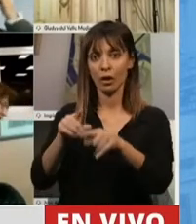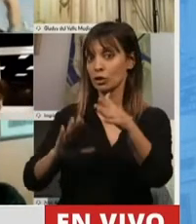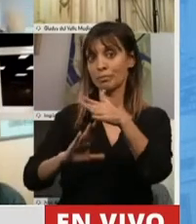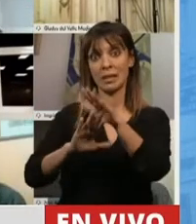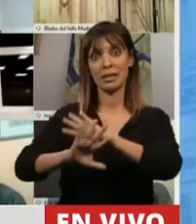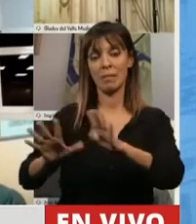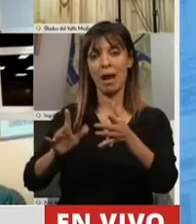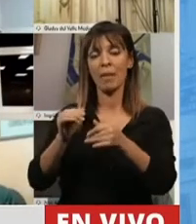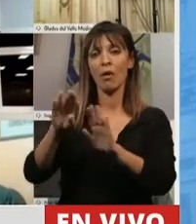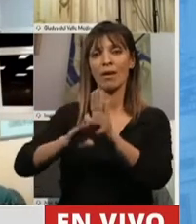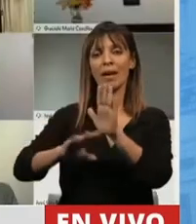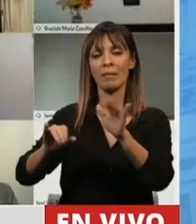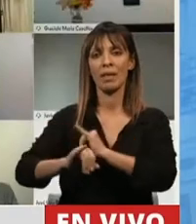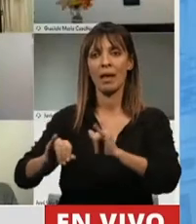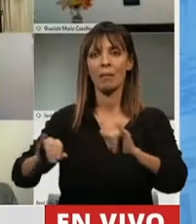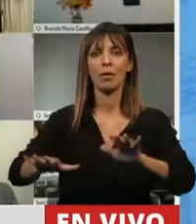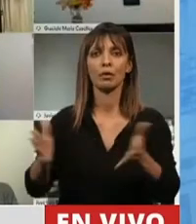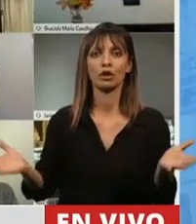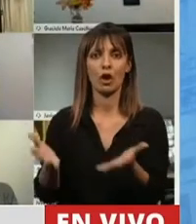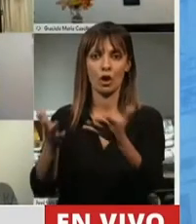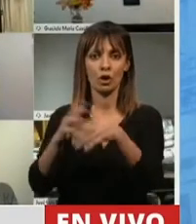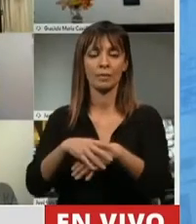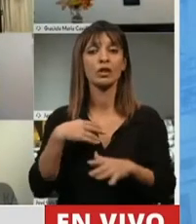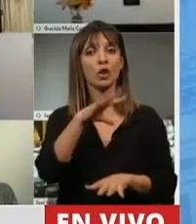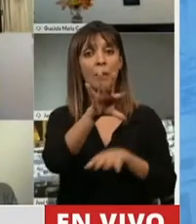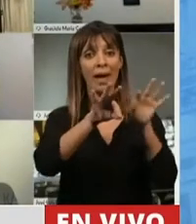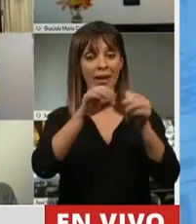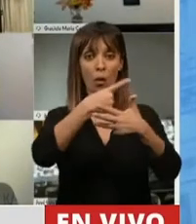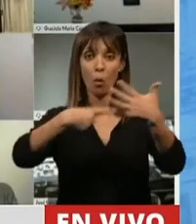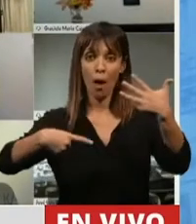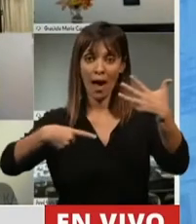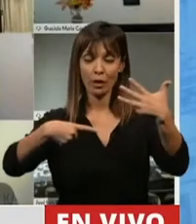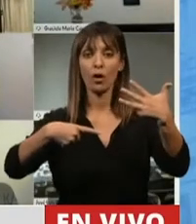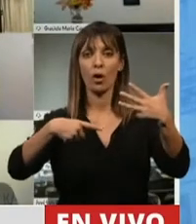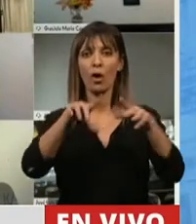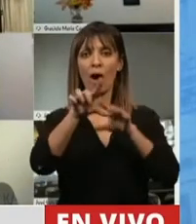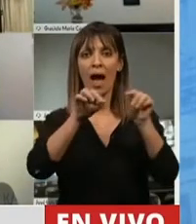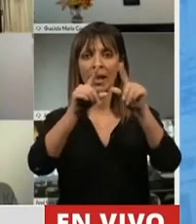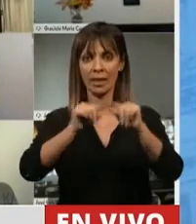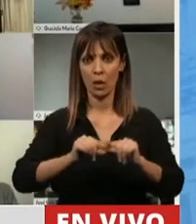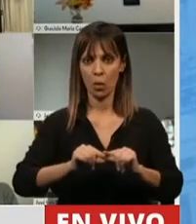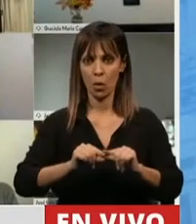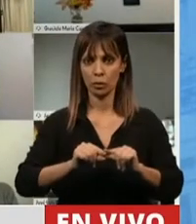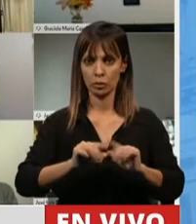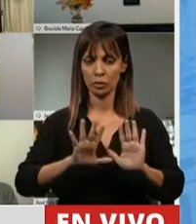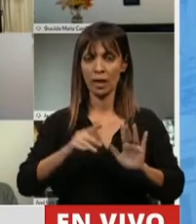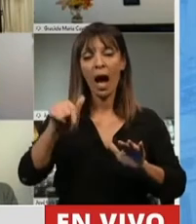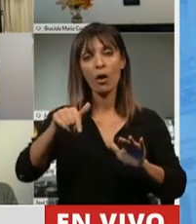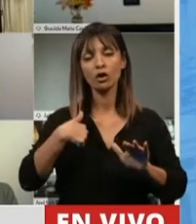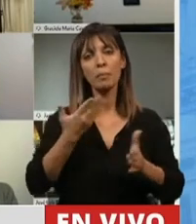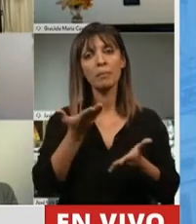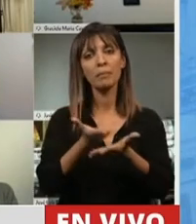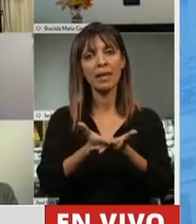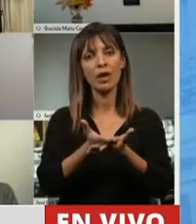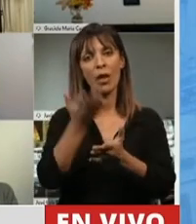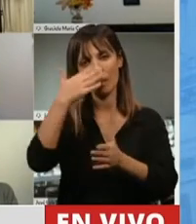de promoción de una actividad económica. Voy a citar cuatro artículos, presidenta, que desde ya pido que en el momento del